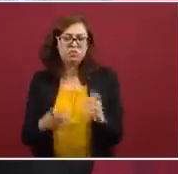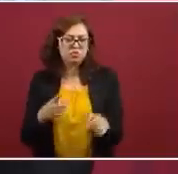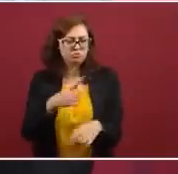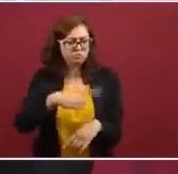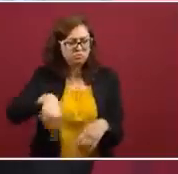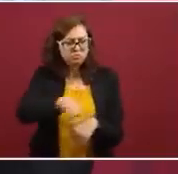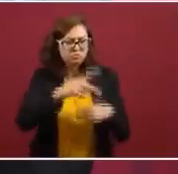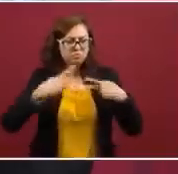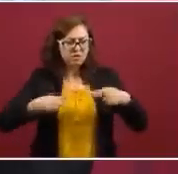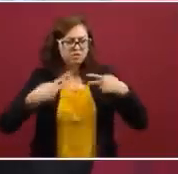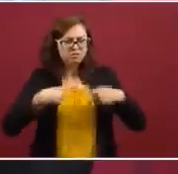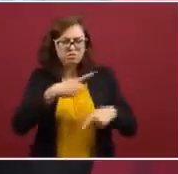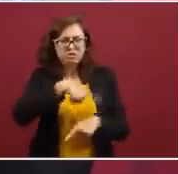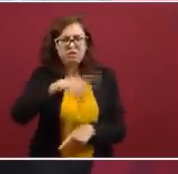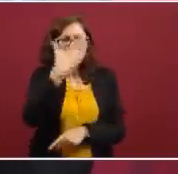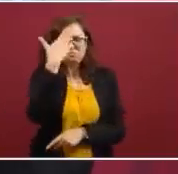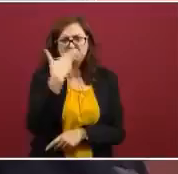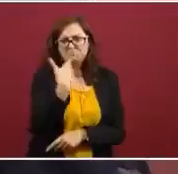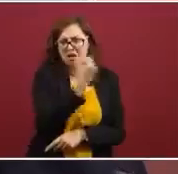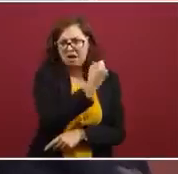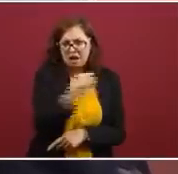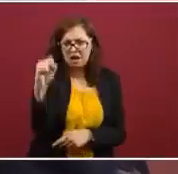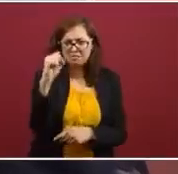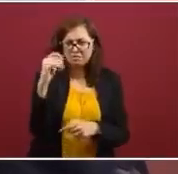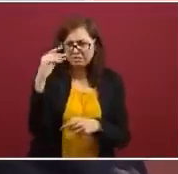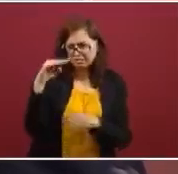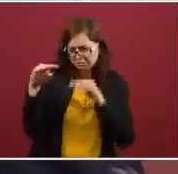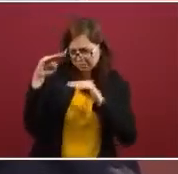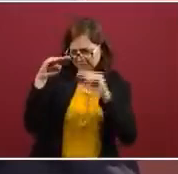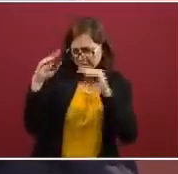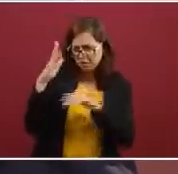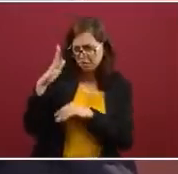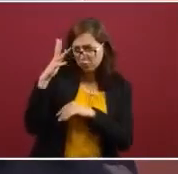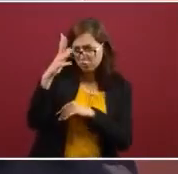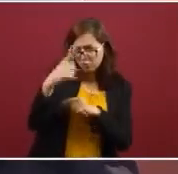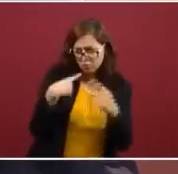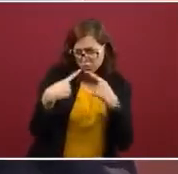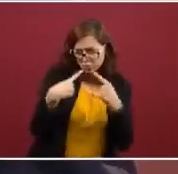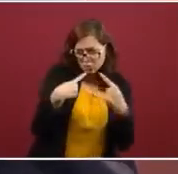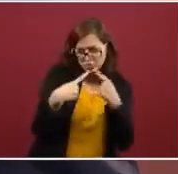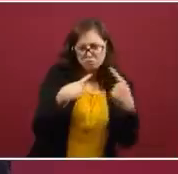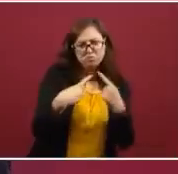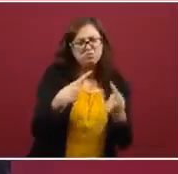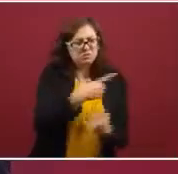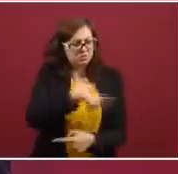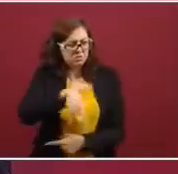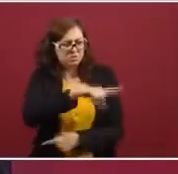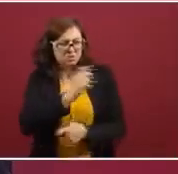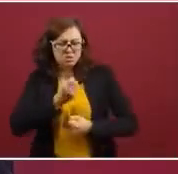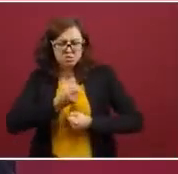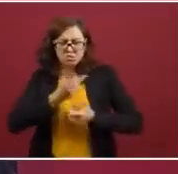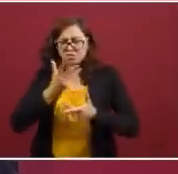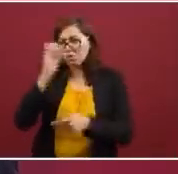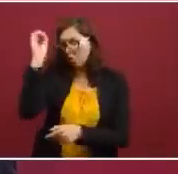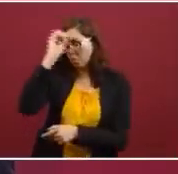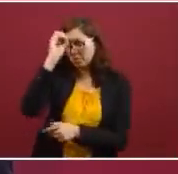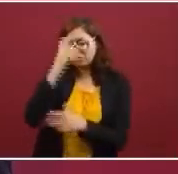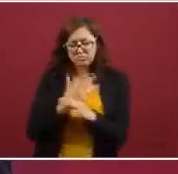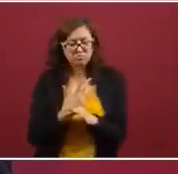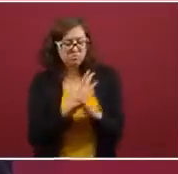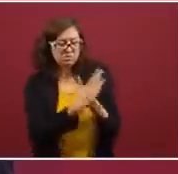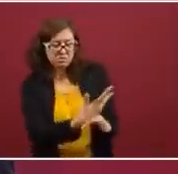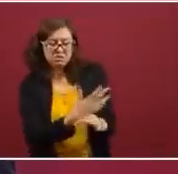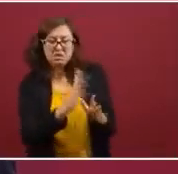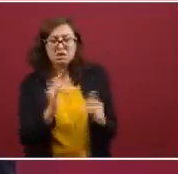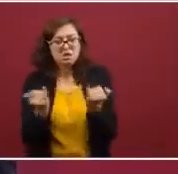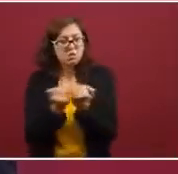analistas que pues pueden, al igual que la prensa, expresar sus opiniones, ¿no?, de los